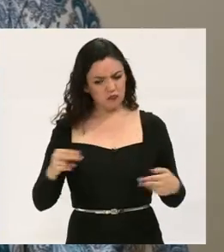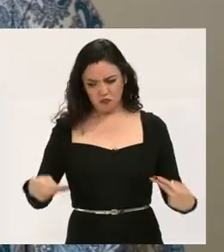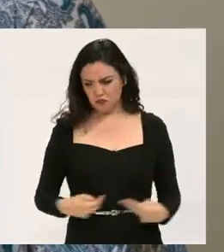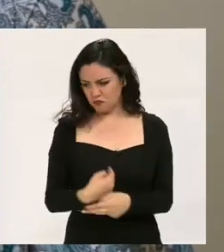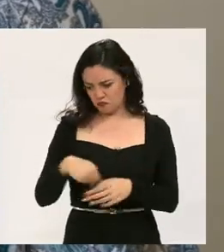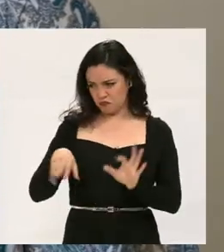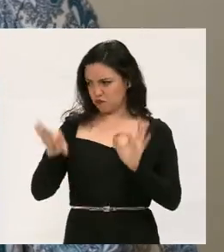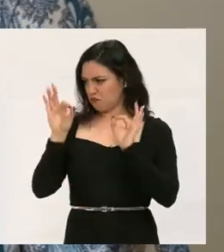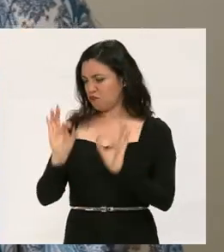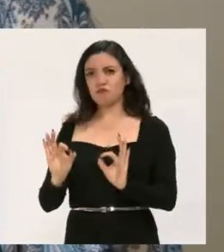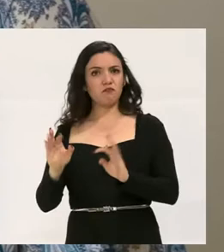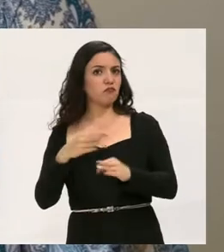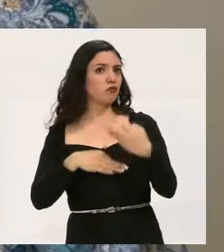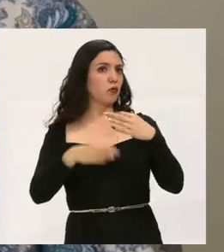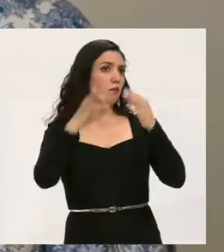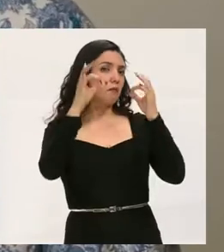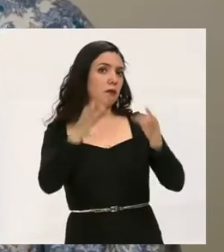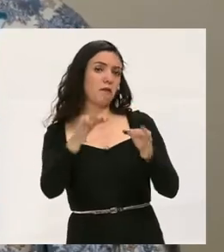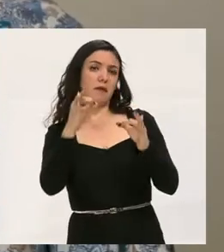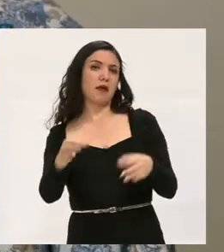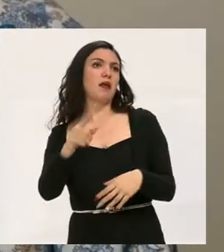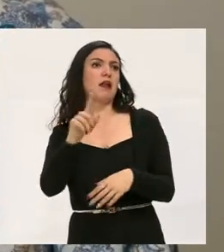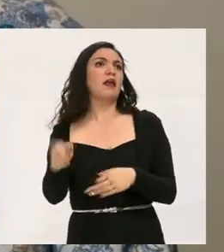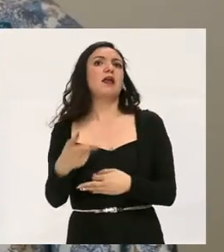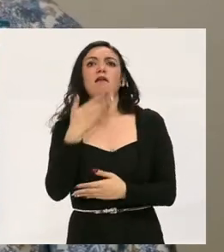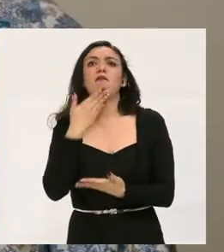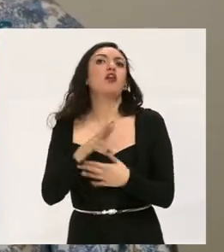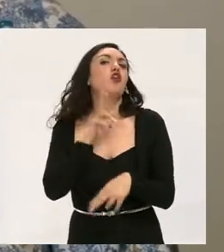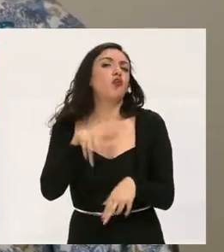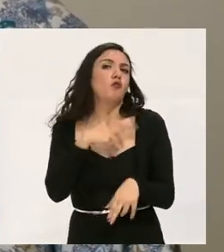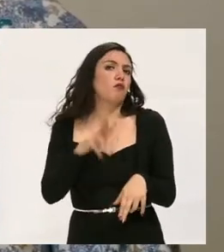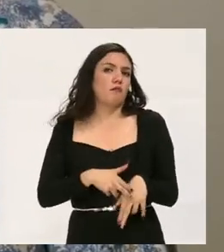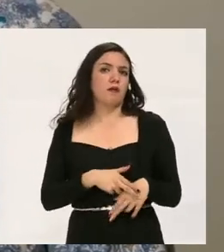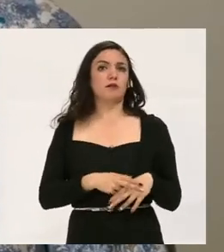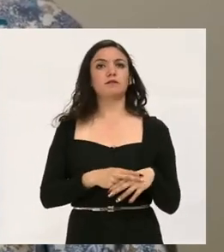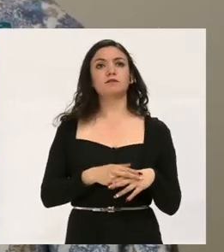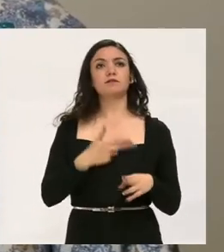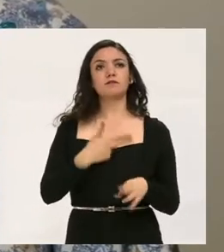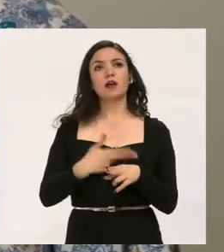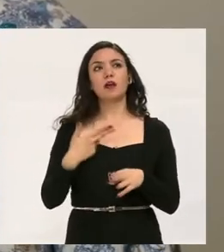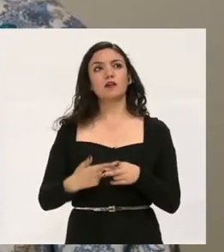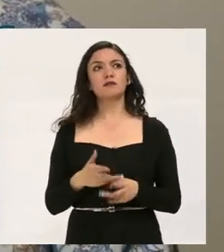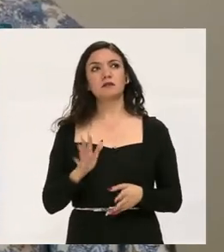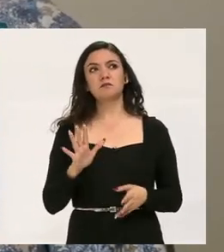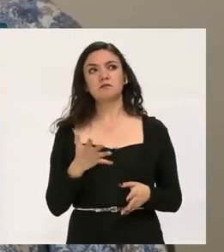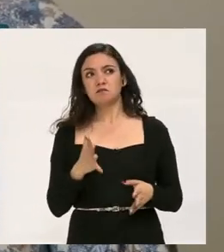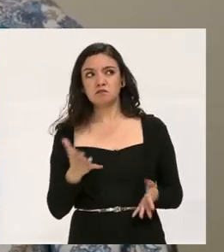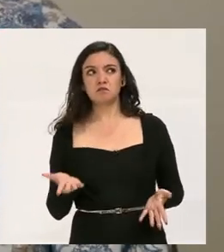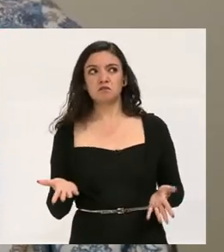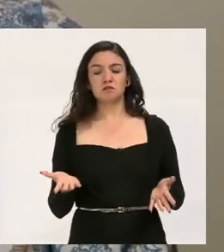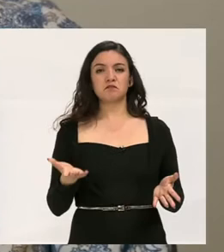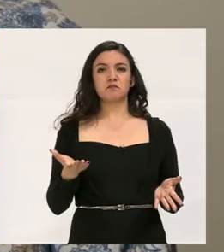embarazo y también cuando él nació y va todo normal cuesta